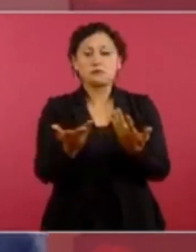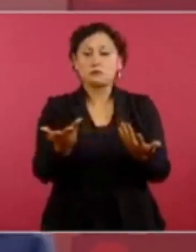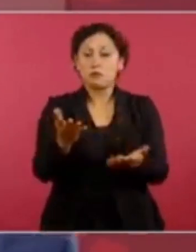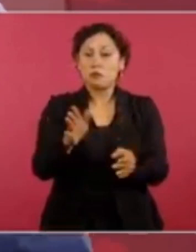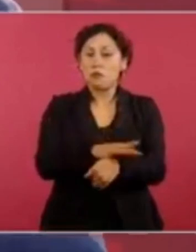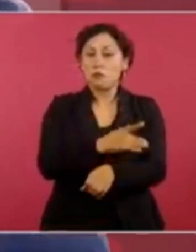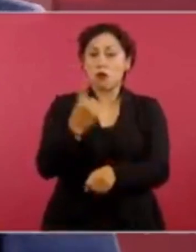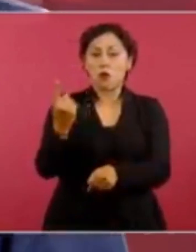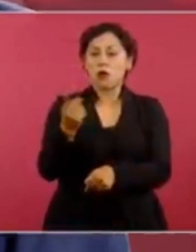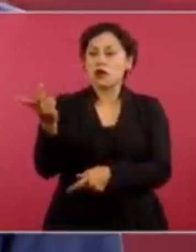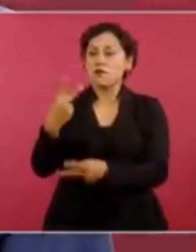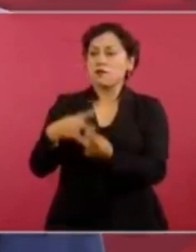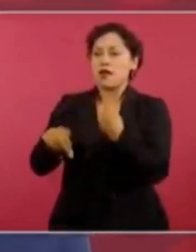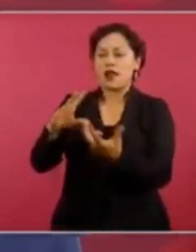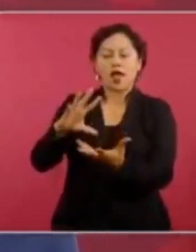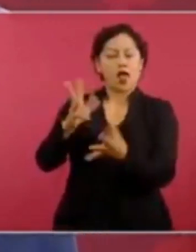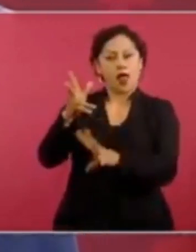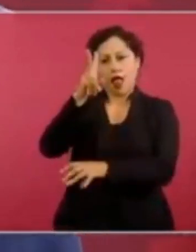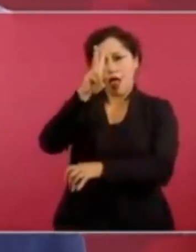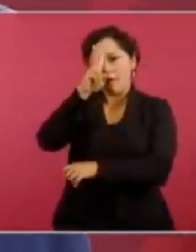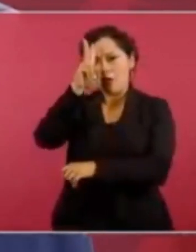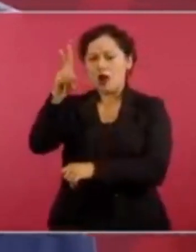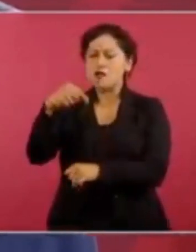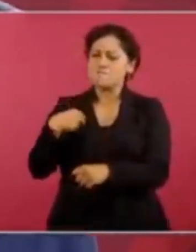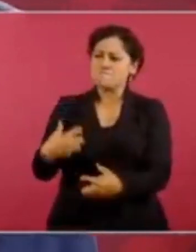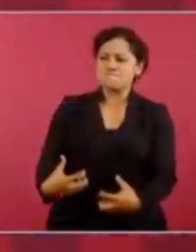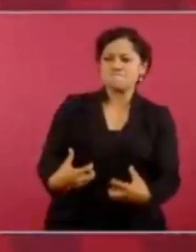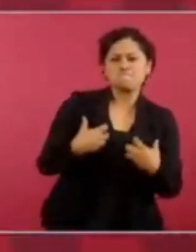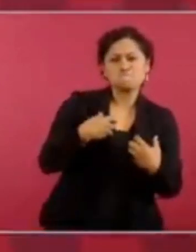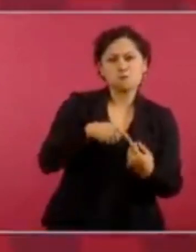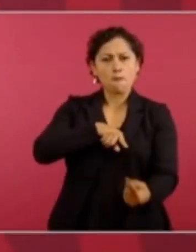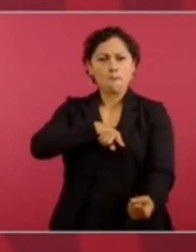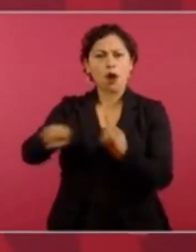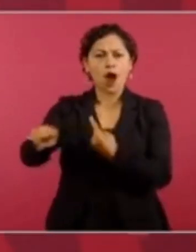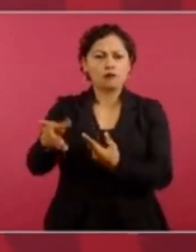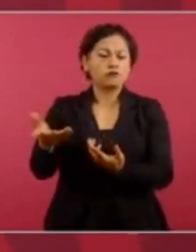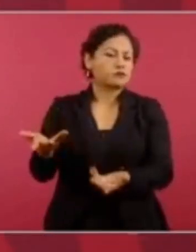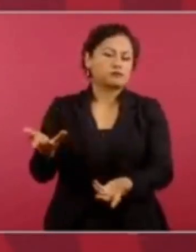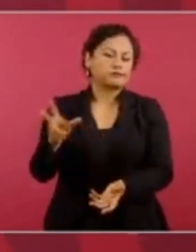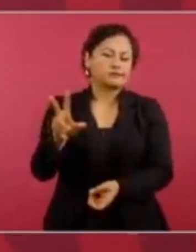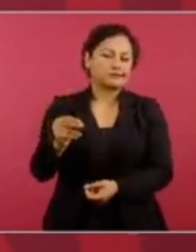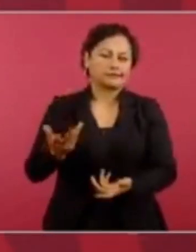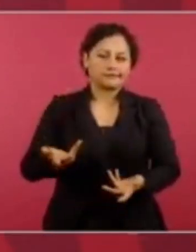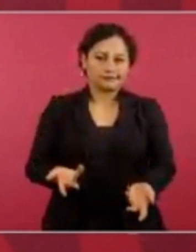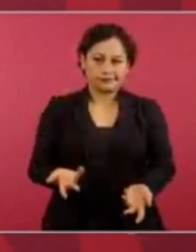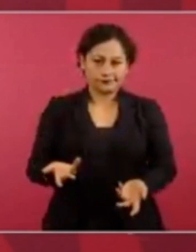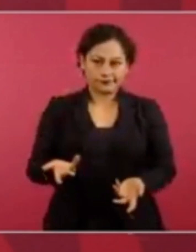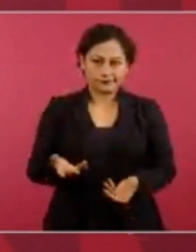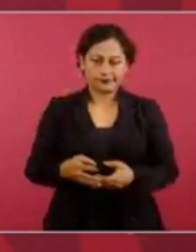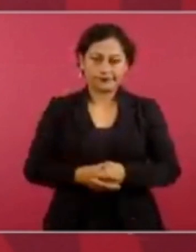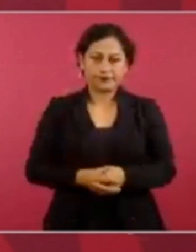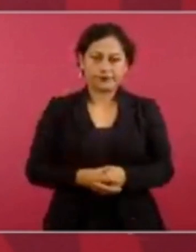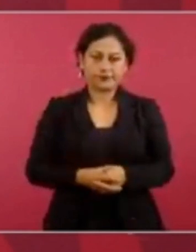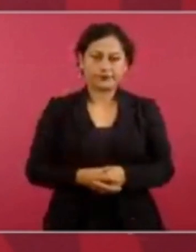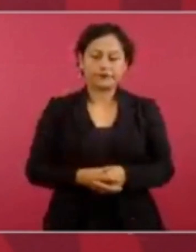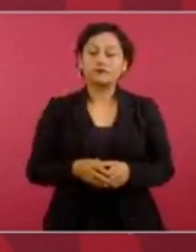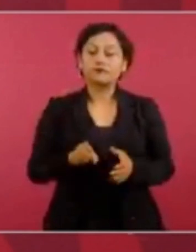y hay que seguir El ejemplo de quienes